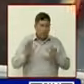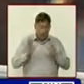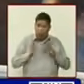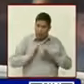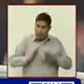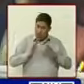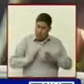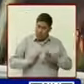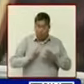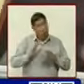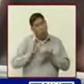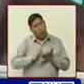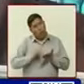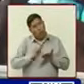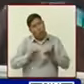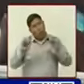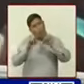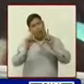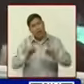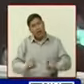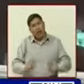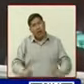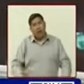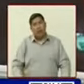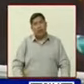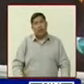en cuánto tiempo más o menos se puede viabilizar esta zona?